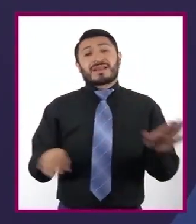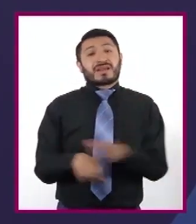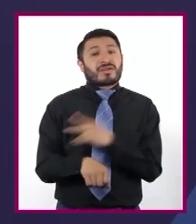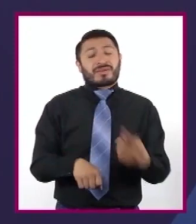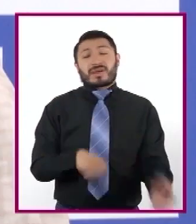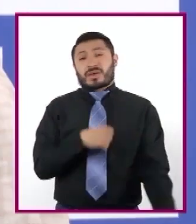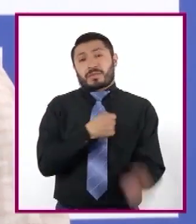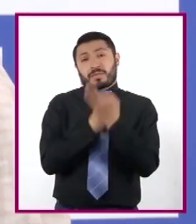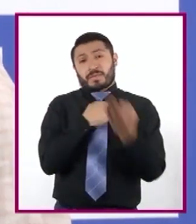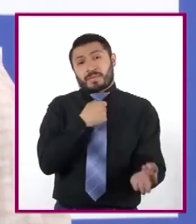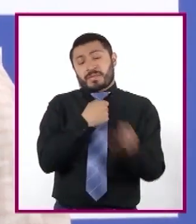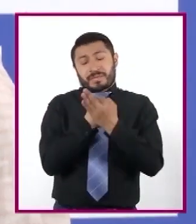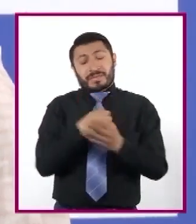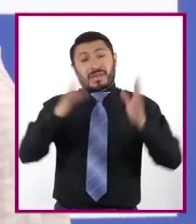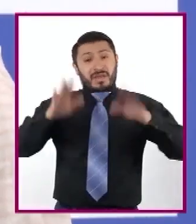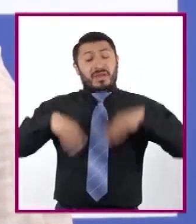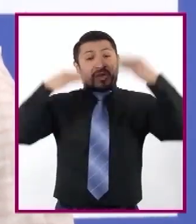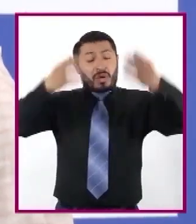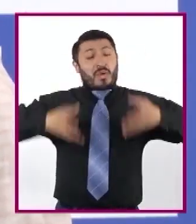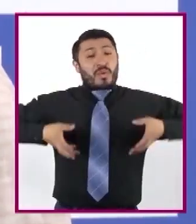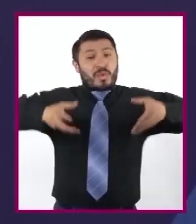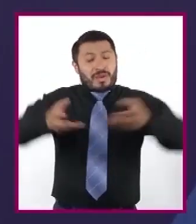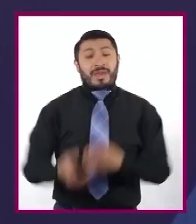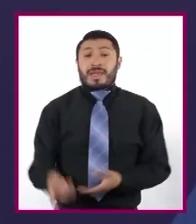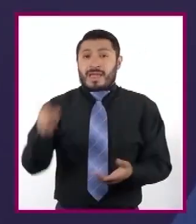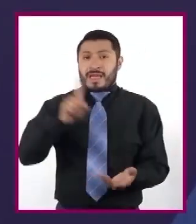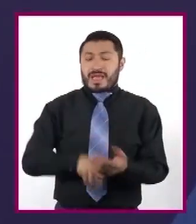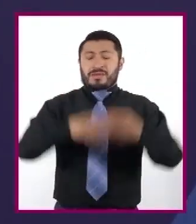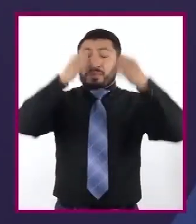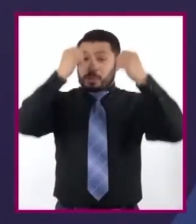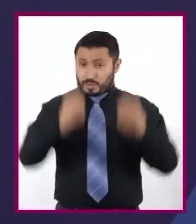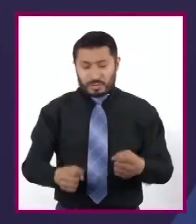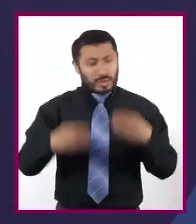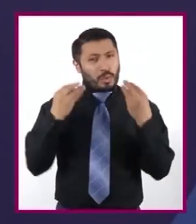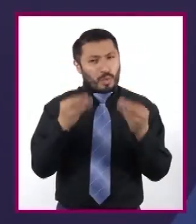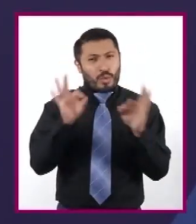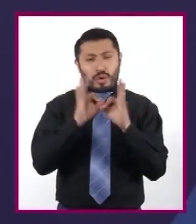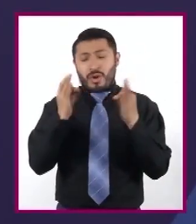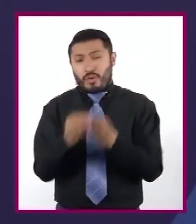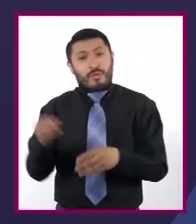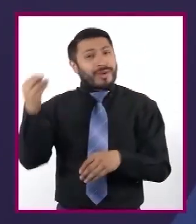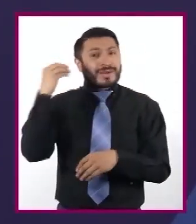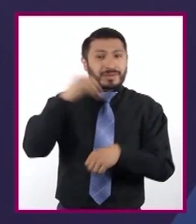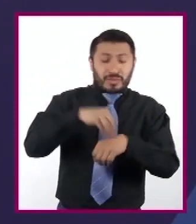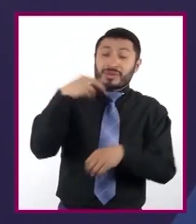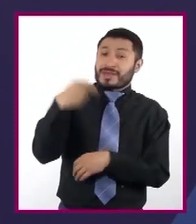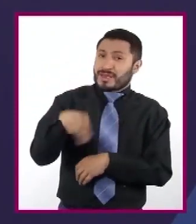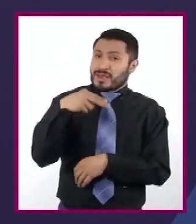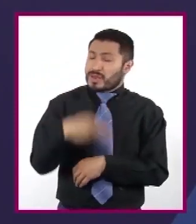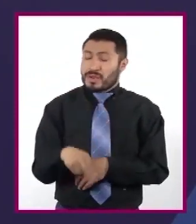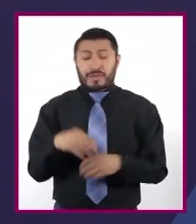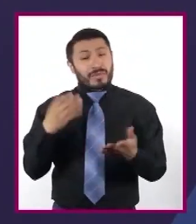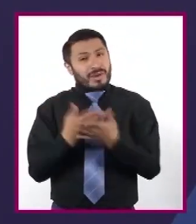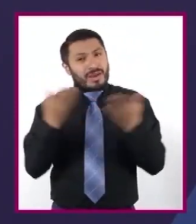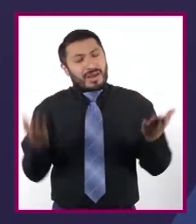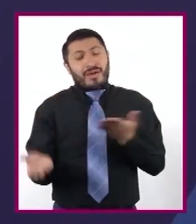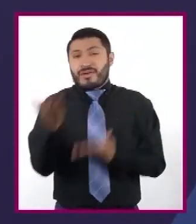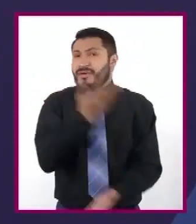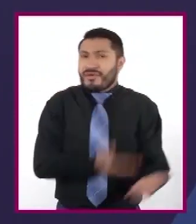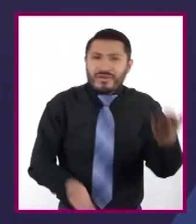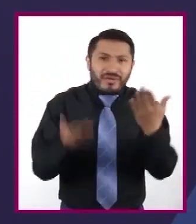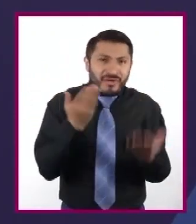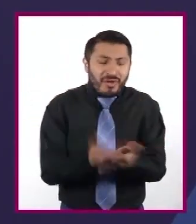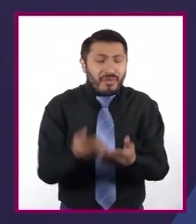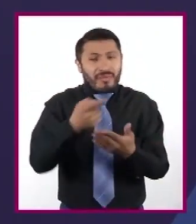de la intemperie y nos da seguridad. Hay tantas maneras de referirnos a él. Ahora compartiré con ustedes